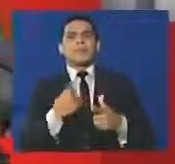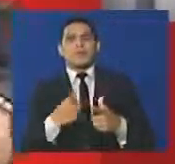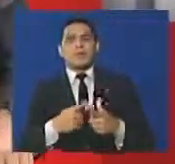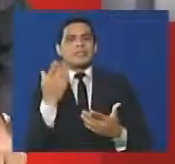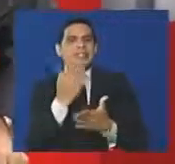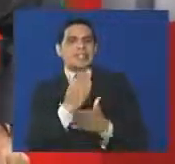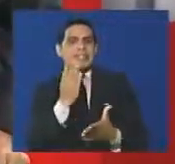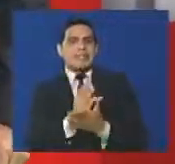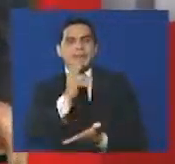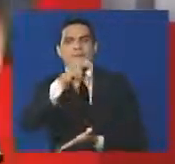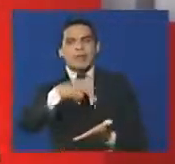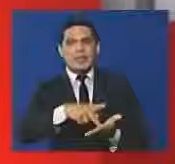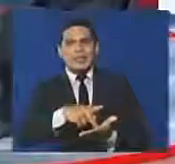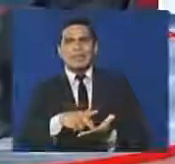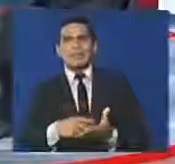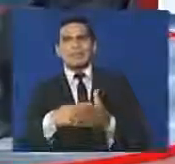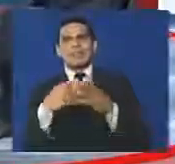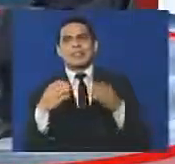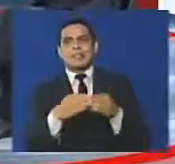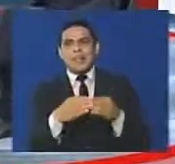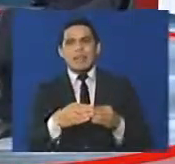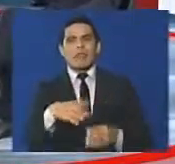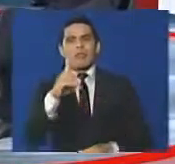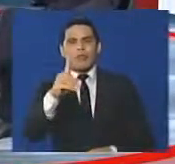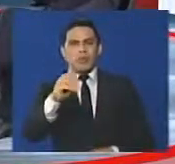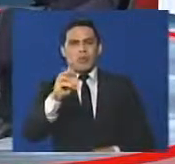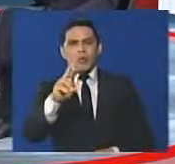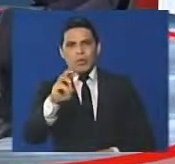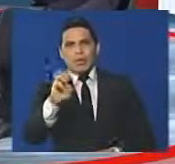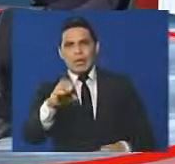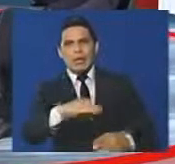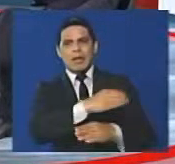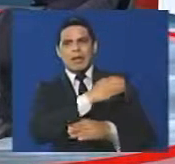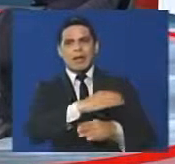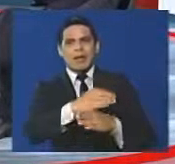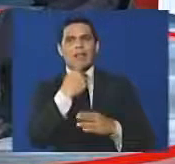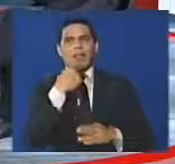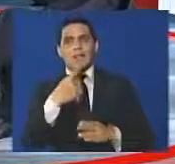Entonces se presentaron. Do, re, mi, fa, sol, la, si.